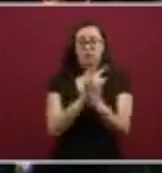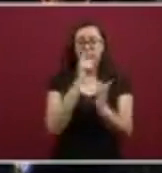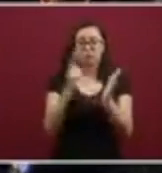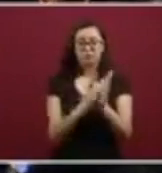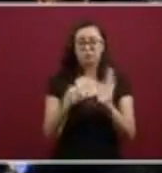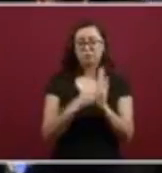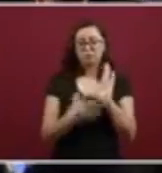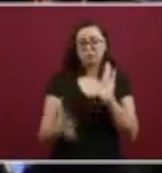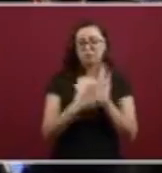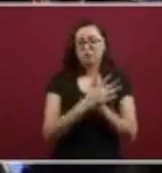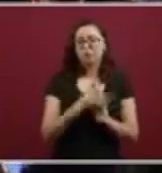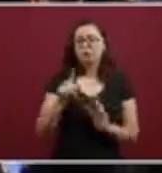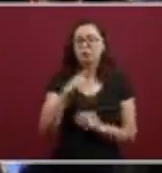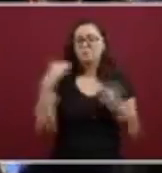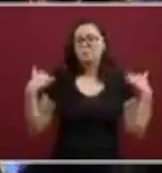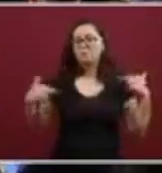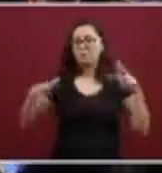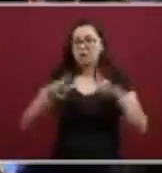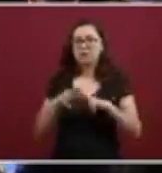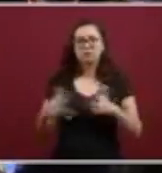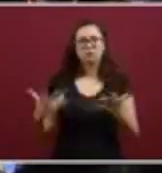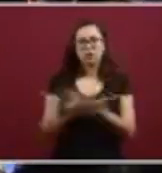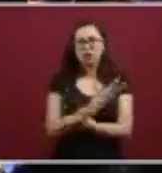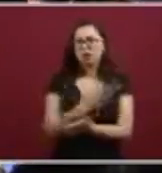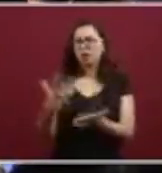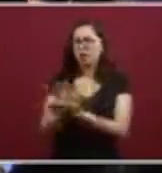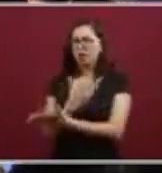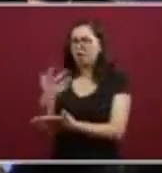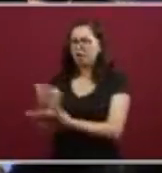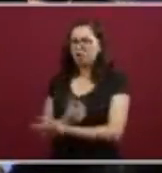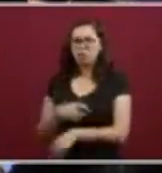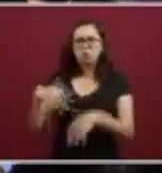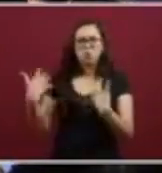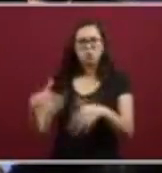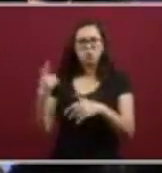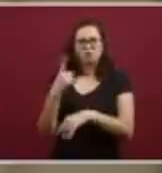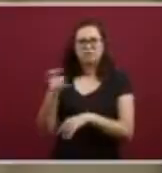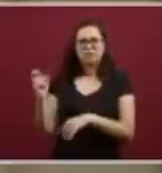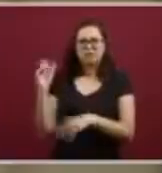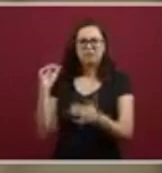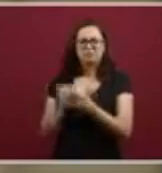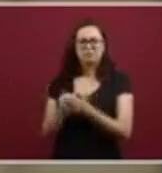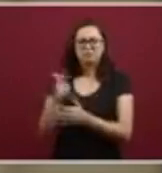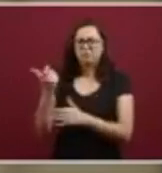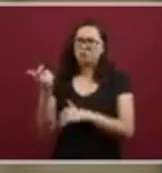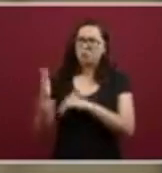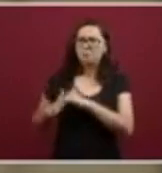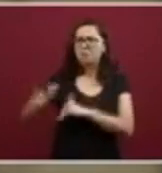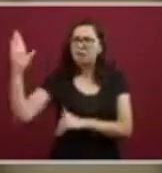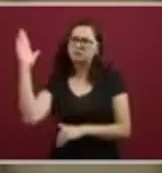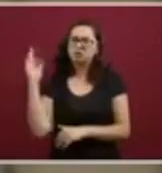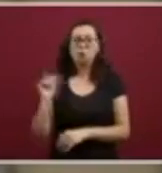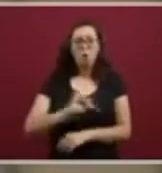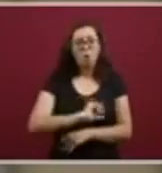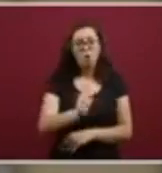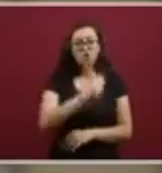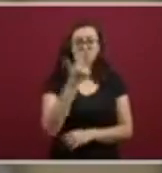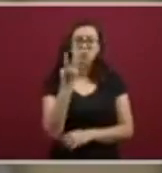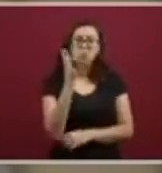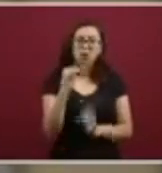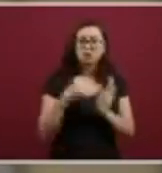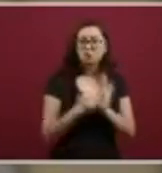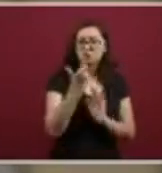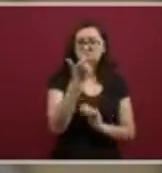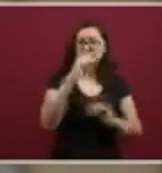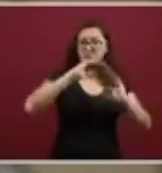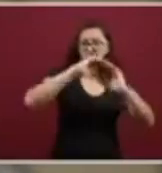que el presidente de la República y otros que ganan 4,000 pesos. ¿Cuál será el esquema para que los salarios sean equitativos en el